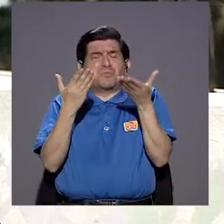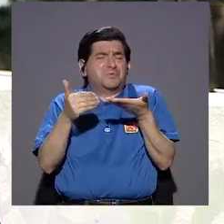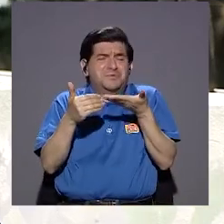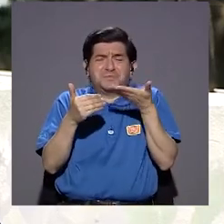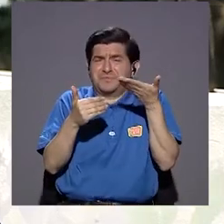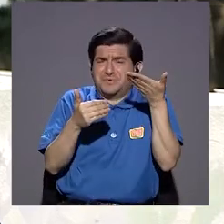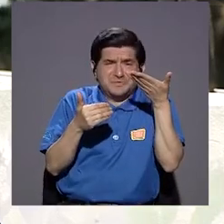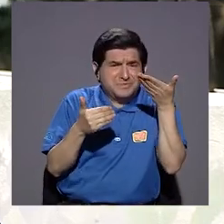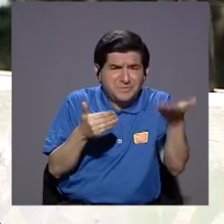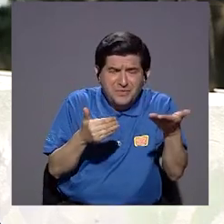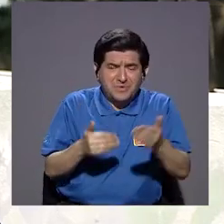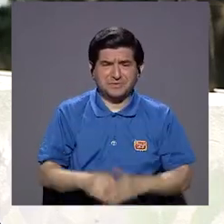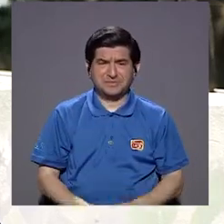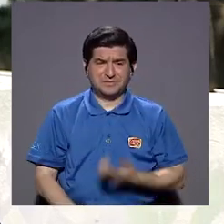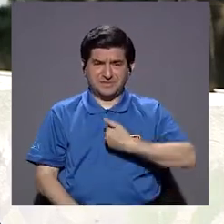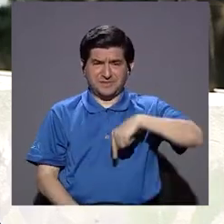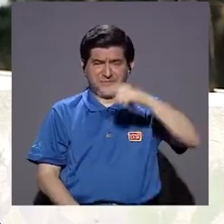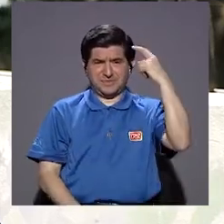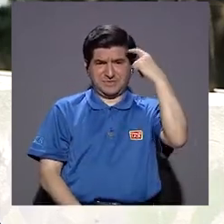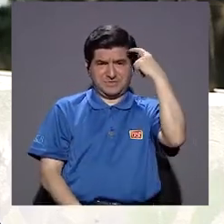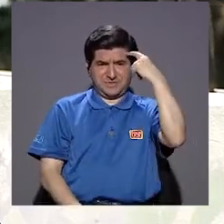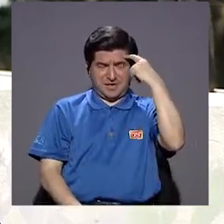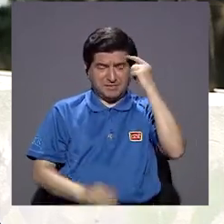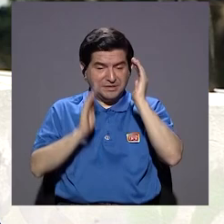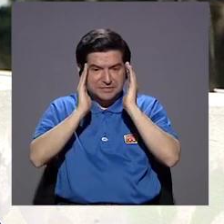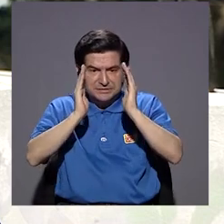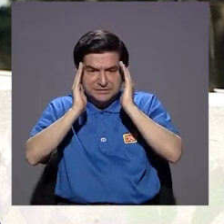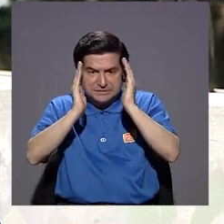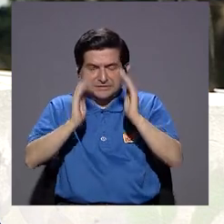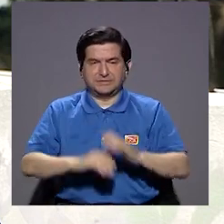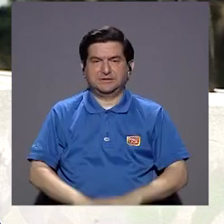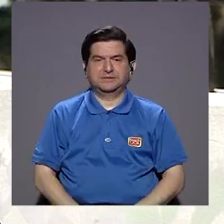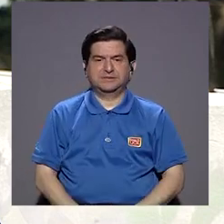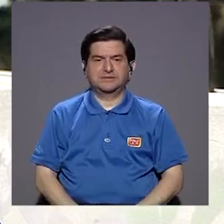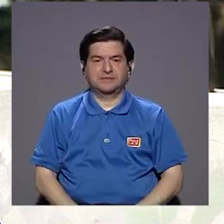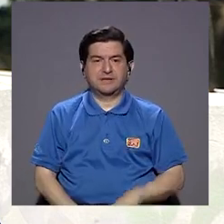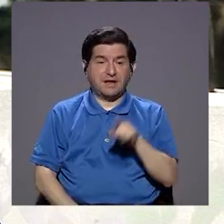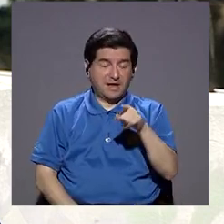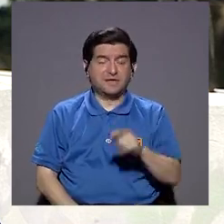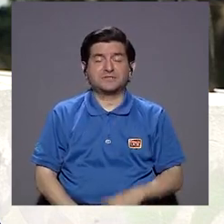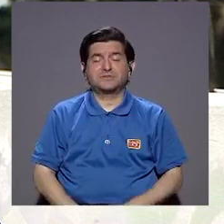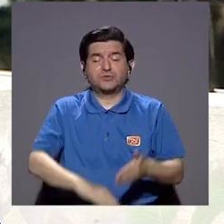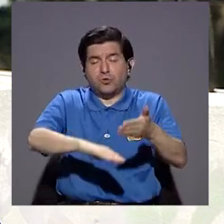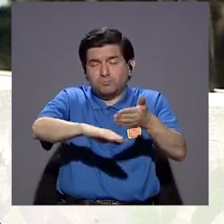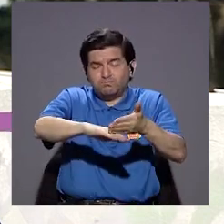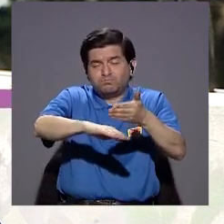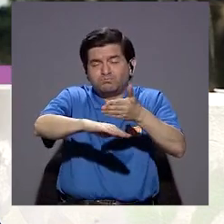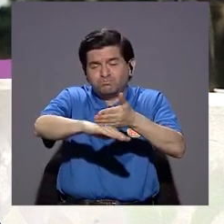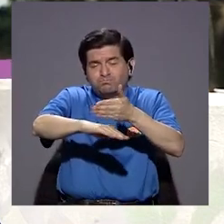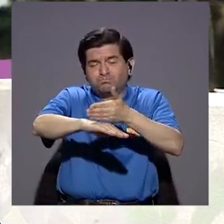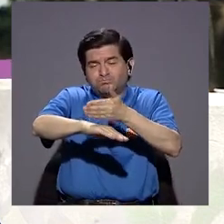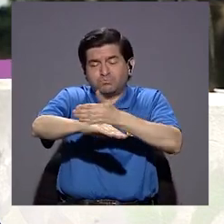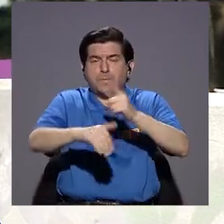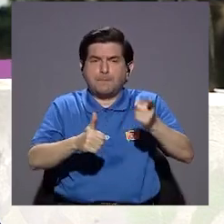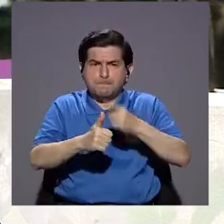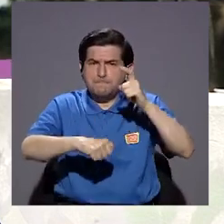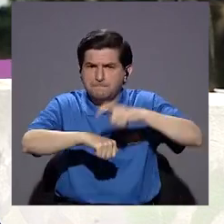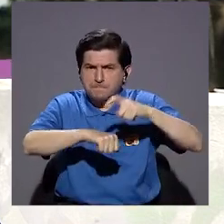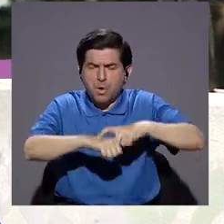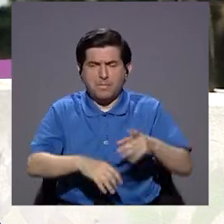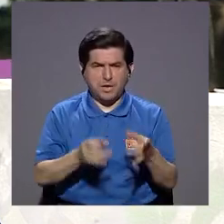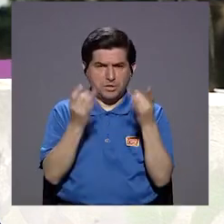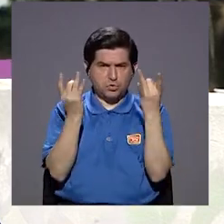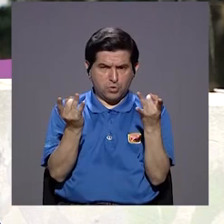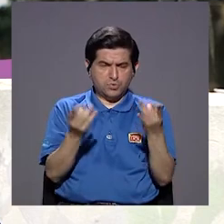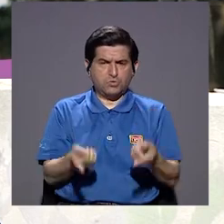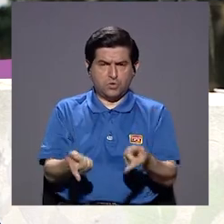demasiado, demasiado donde nuestra cabeza está. Así que es algo que se va ganando, ¿verdad? Al principio, cuando